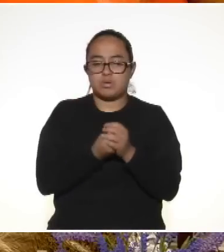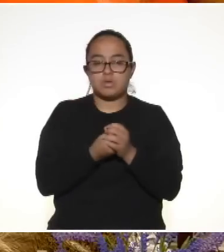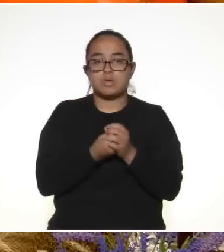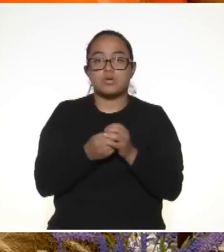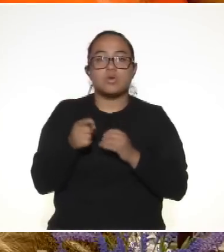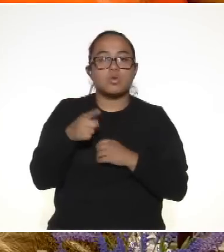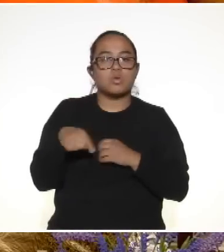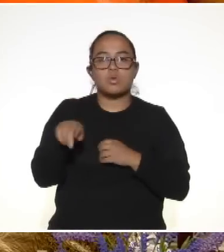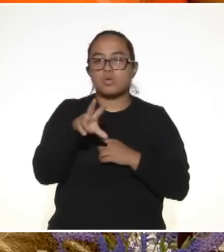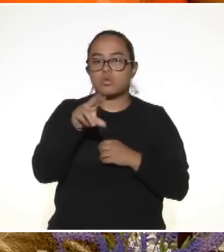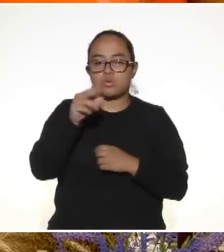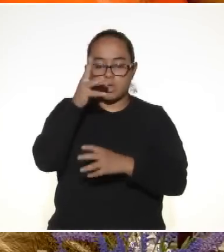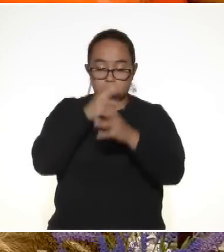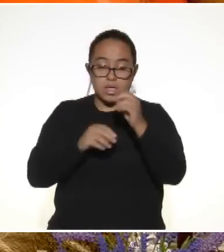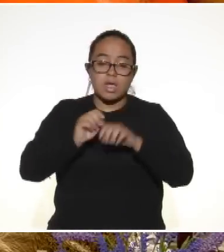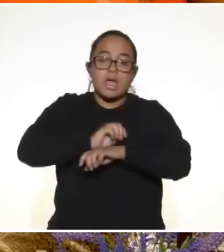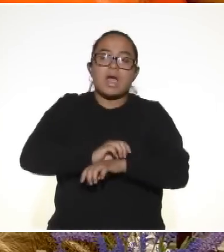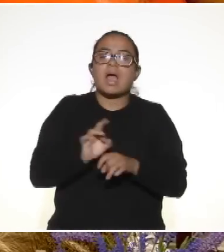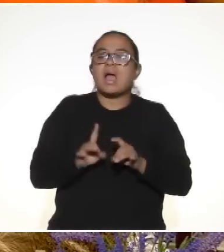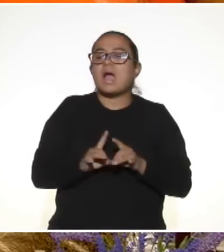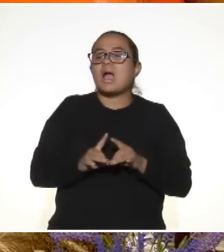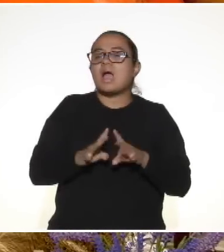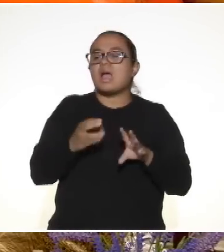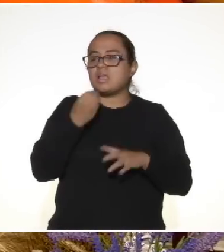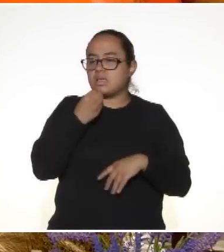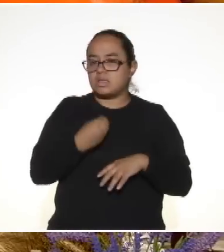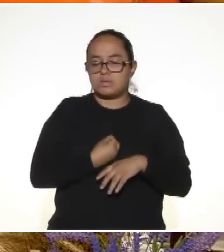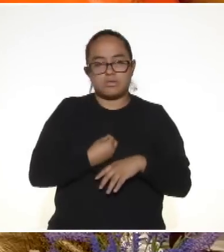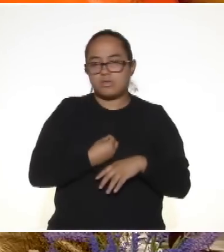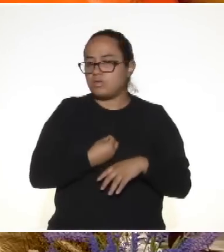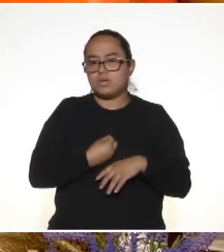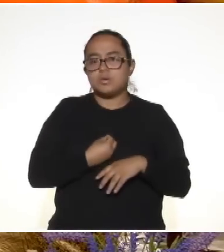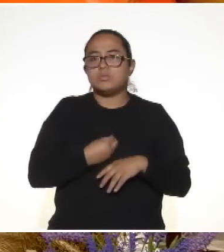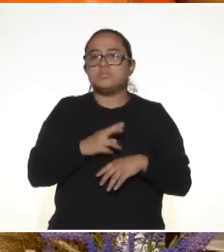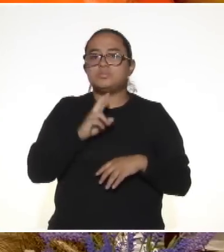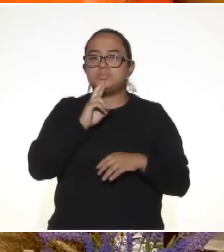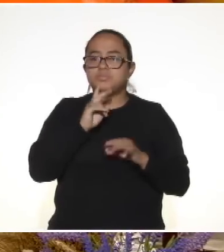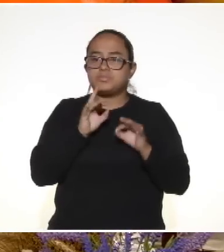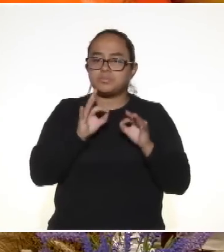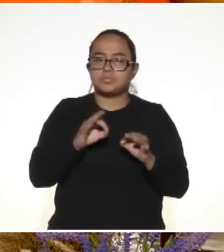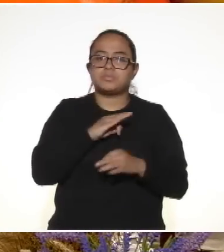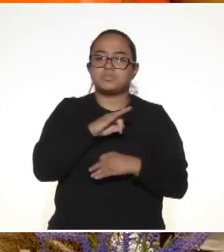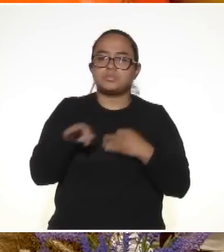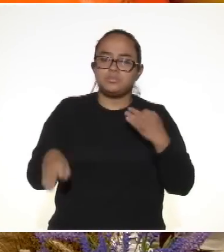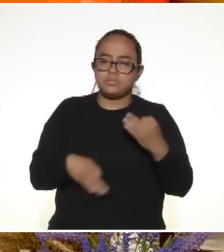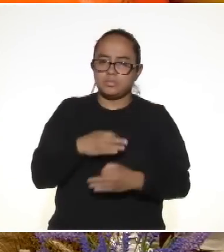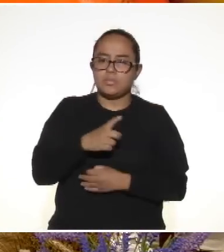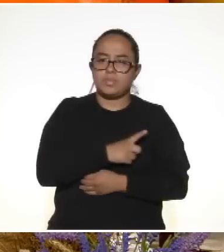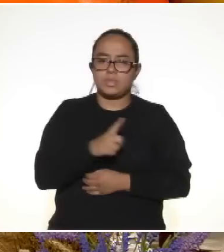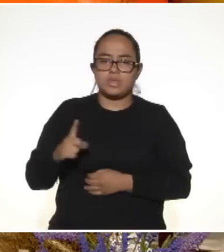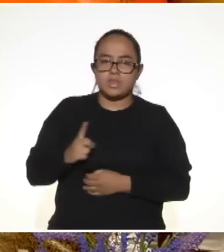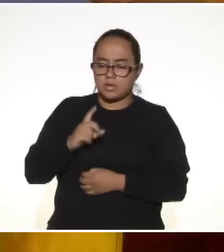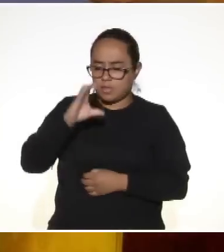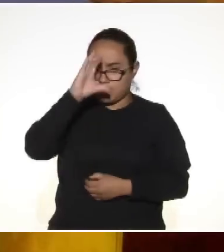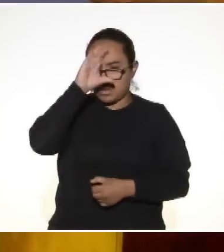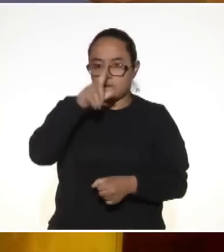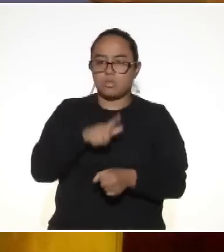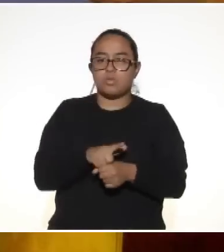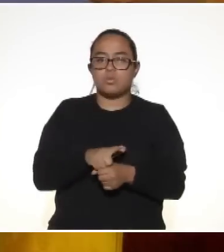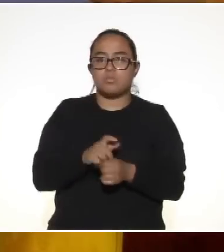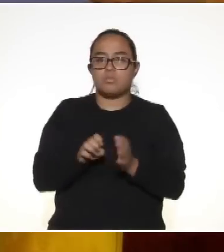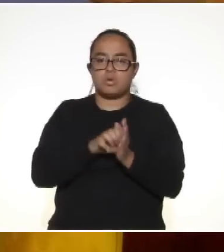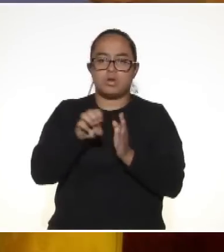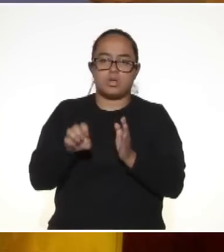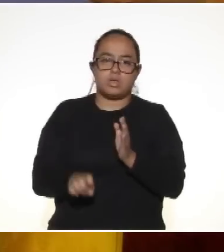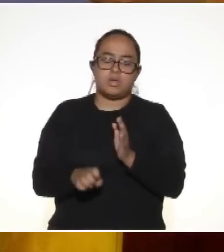no aprendan primeros auxilios por accidente. Es decir, idealmente todos debíamos generar ya una cultura desde